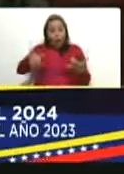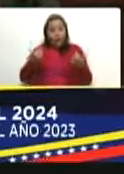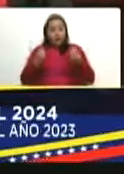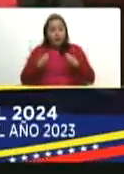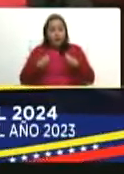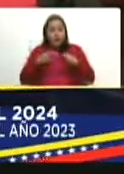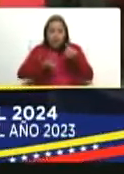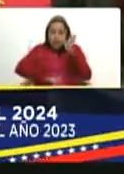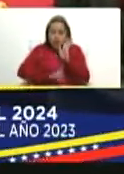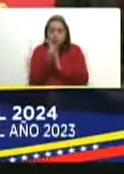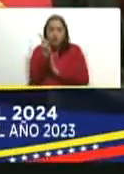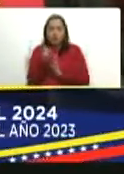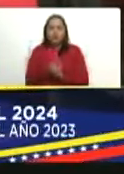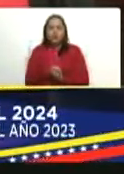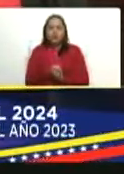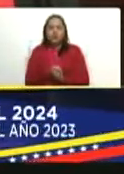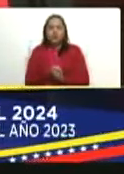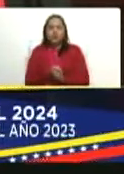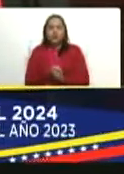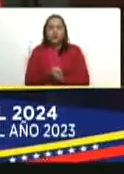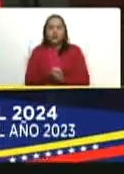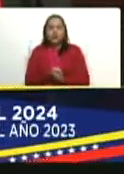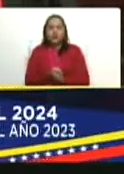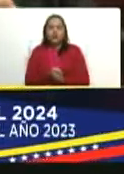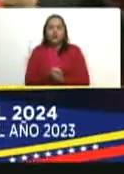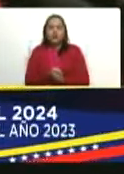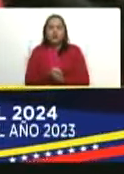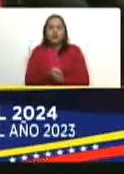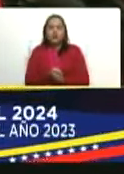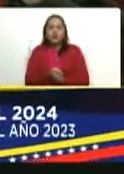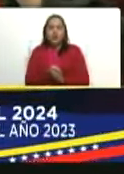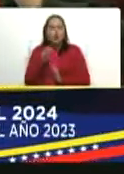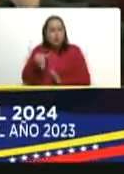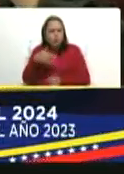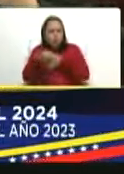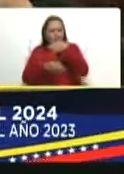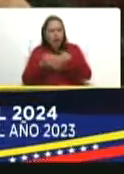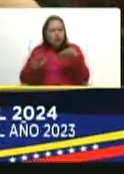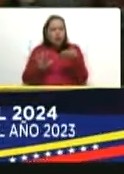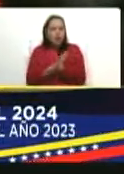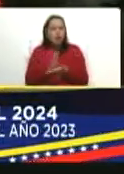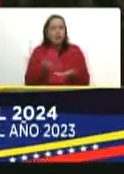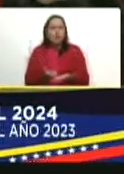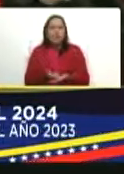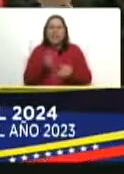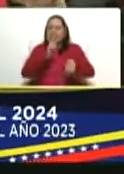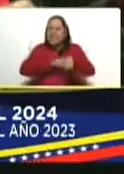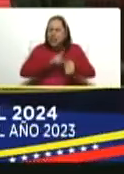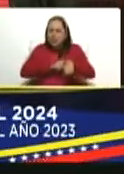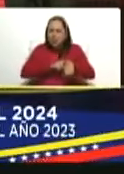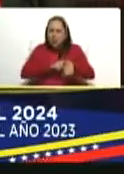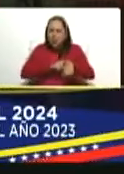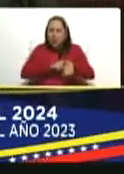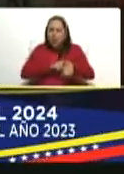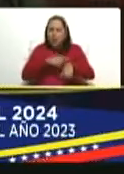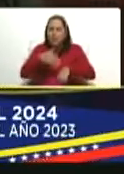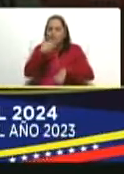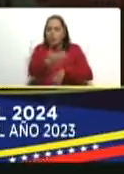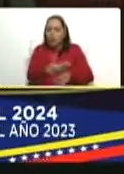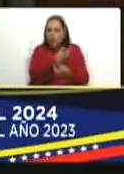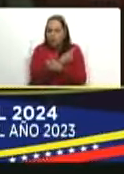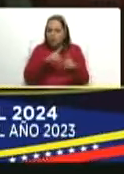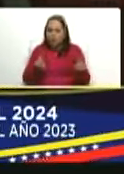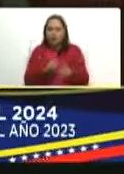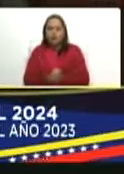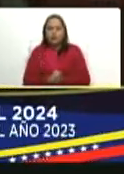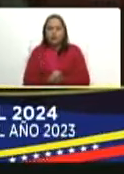de desarrollo del capital, que la podemos calificar de una etapa postdemocrática,